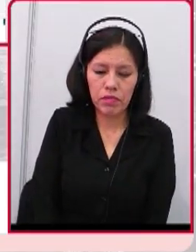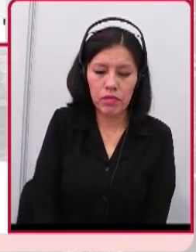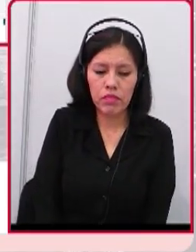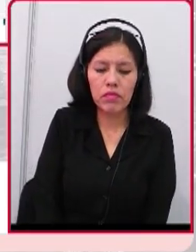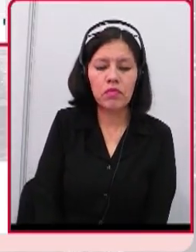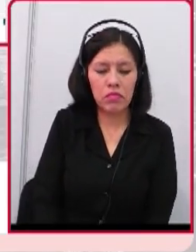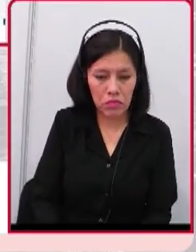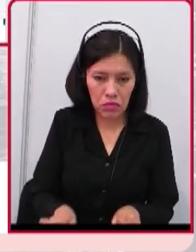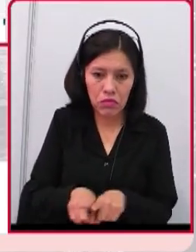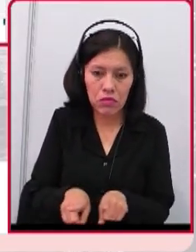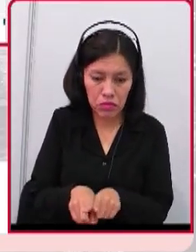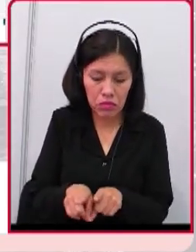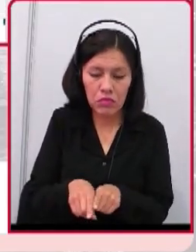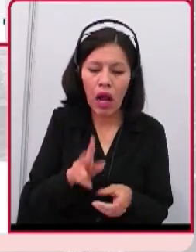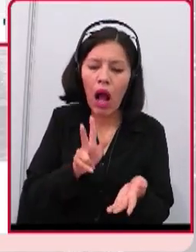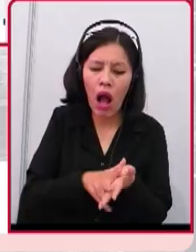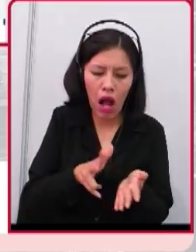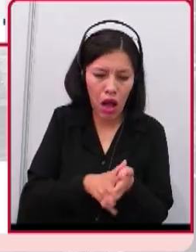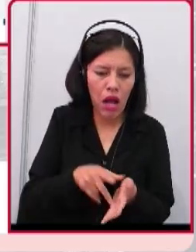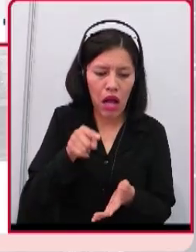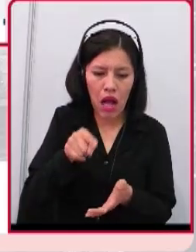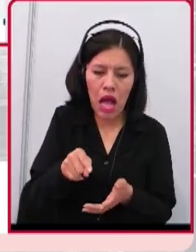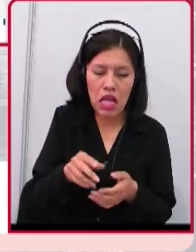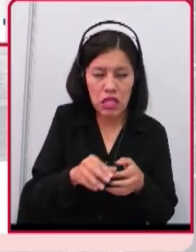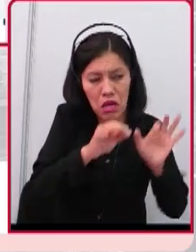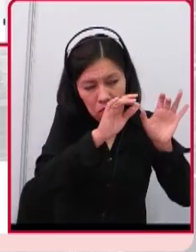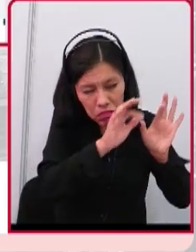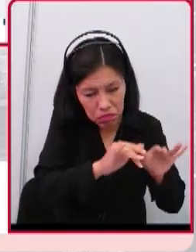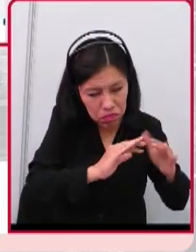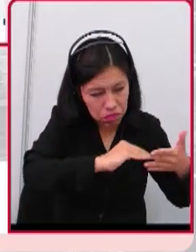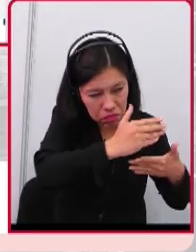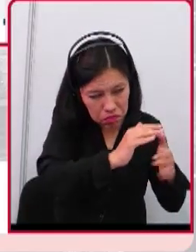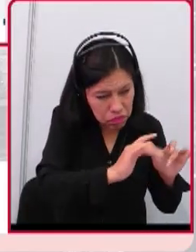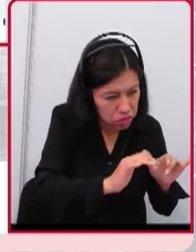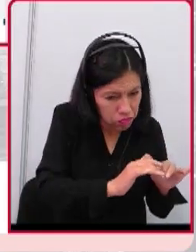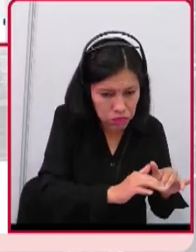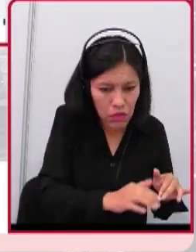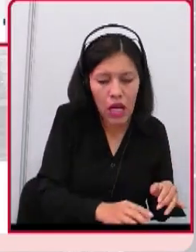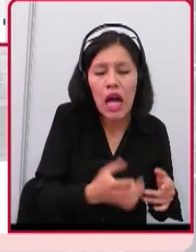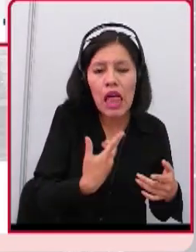Validamos también este tipo de simulaciones, la simulación